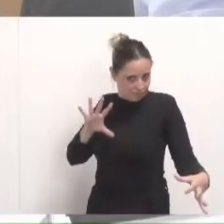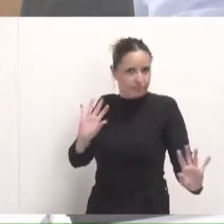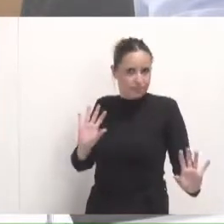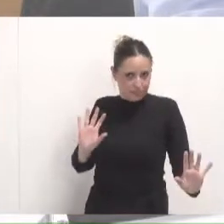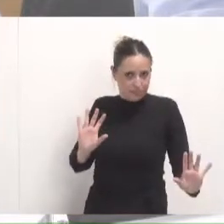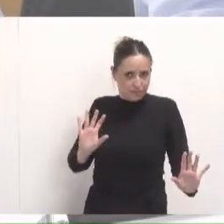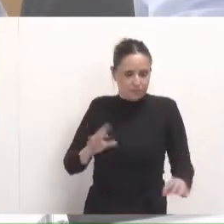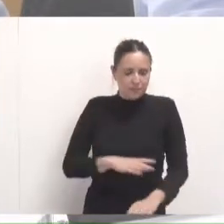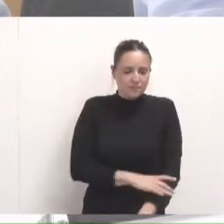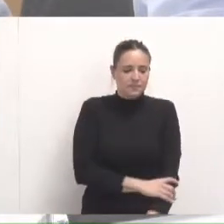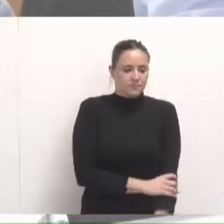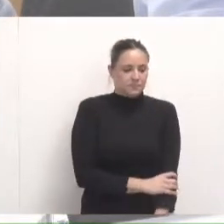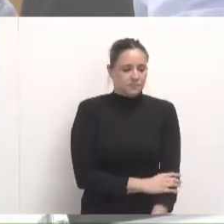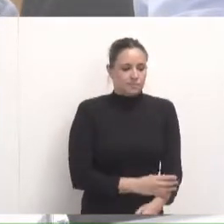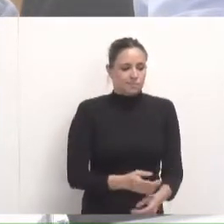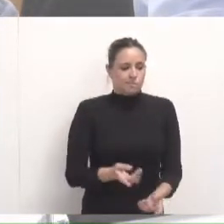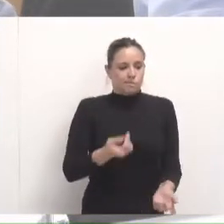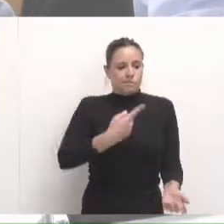lógicamente cuando hablamos